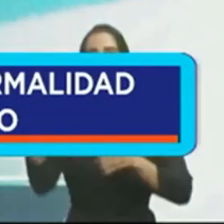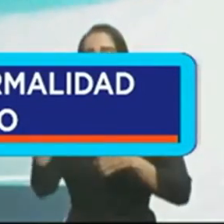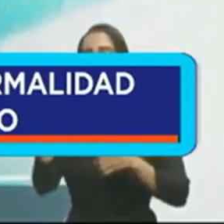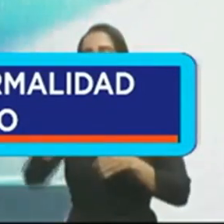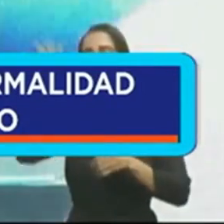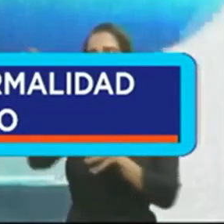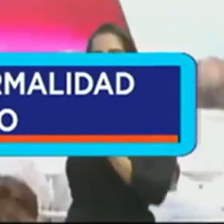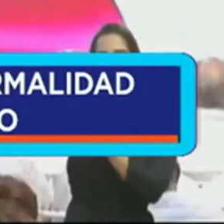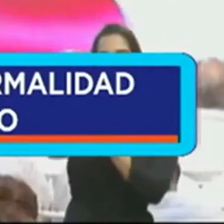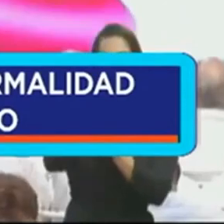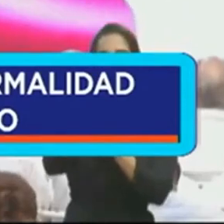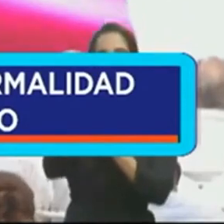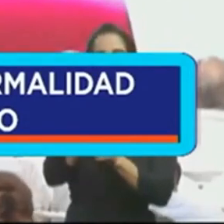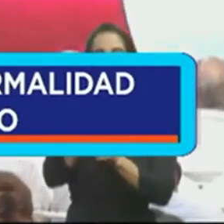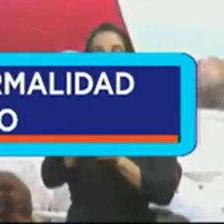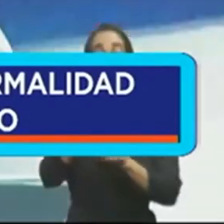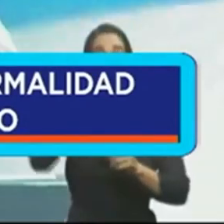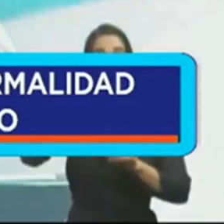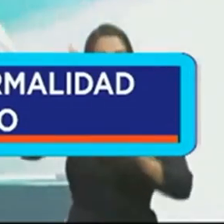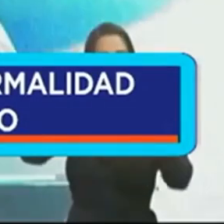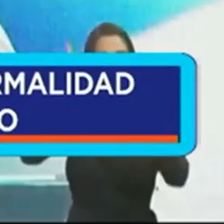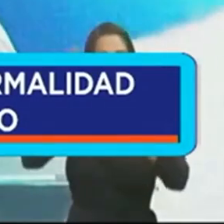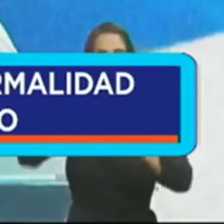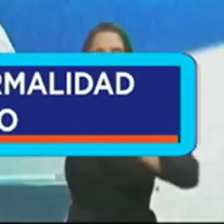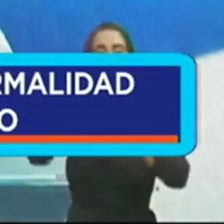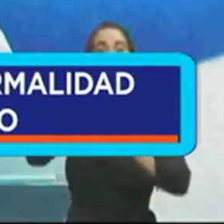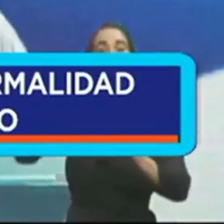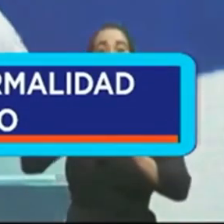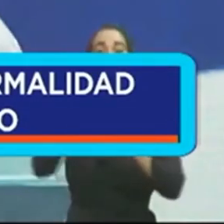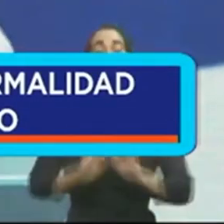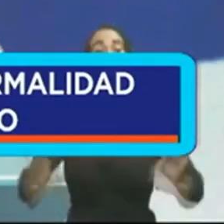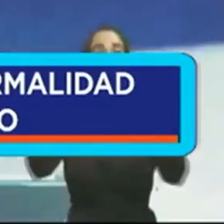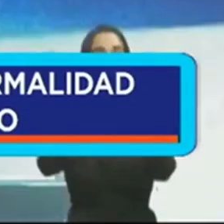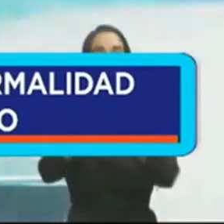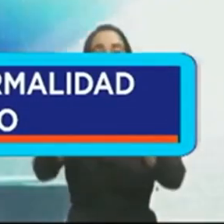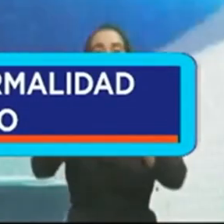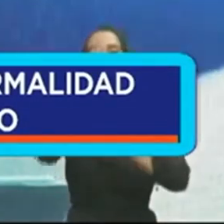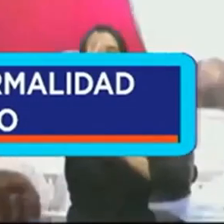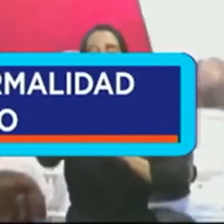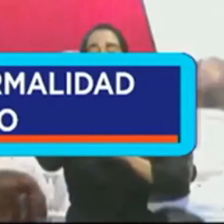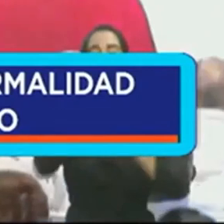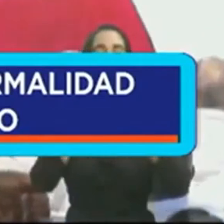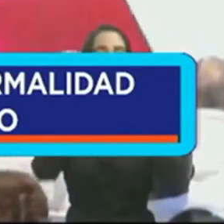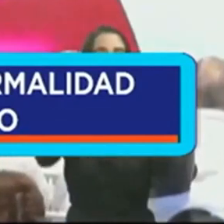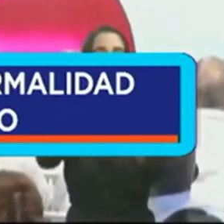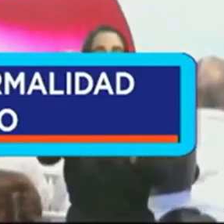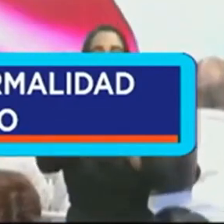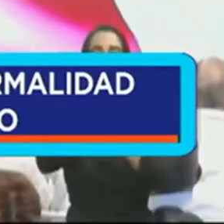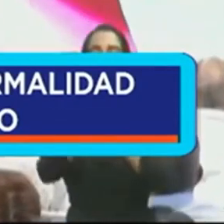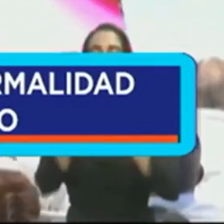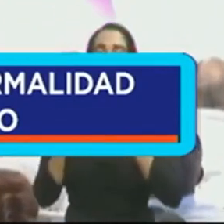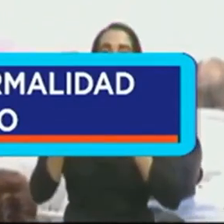atrás, que atenderíamos las necesidades básicas del pueblo dominicano y que trabajaríamos incansablemente por